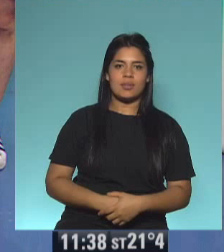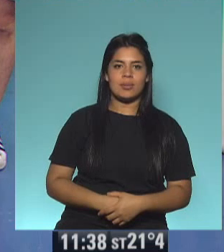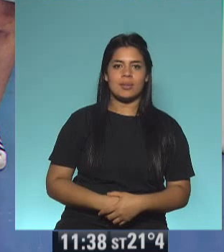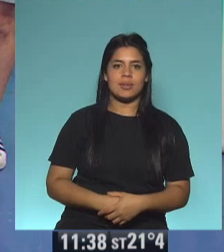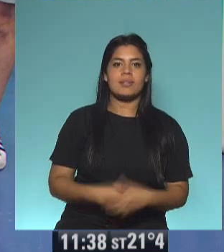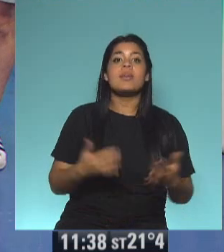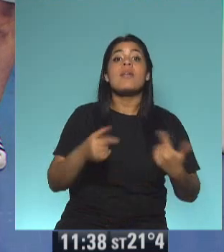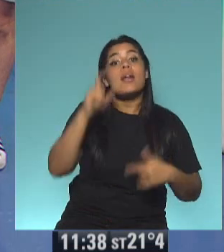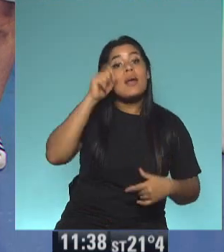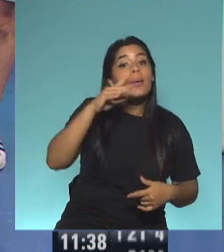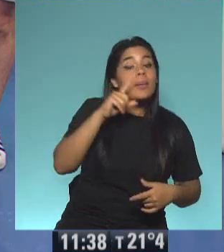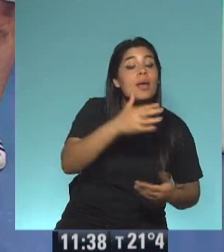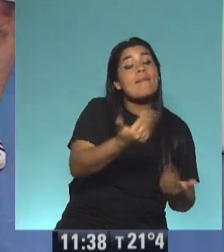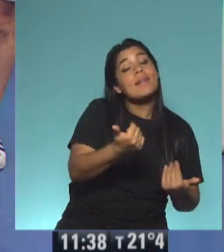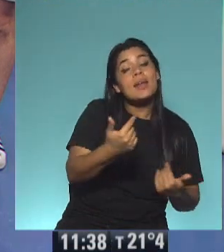señora Julia?